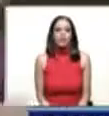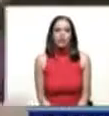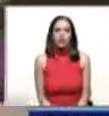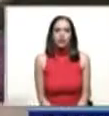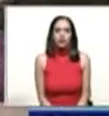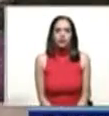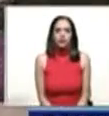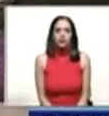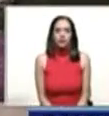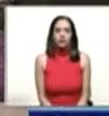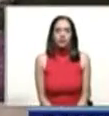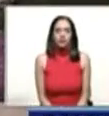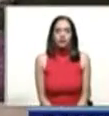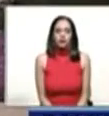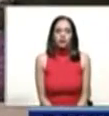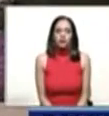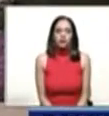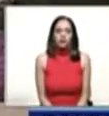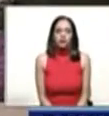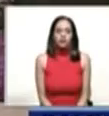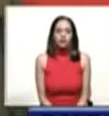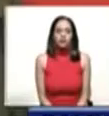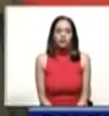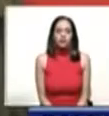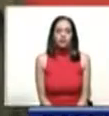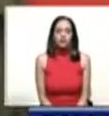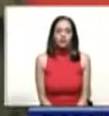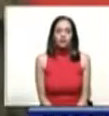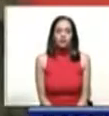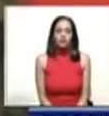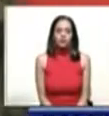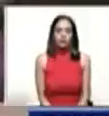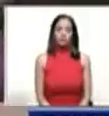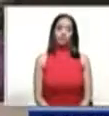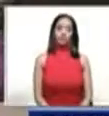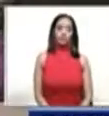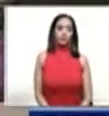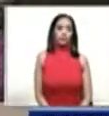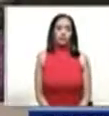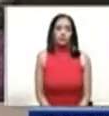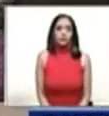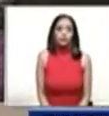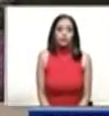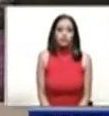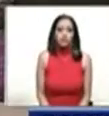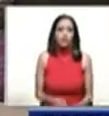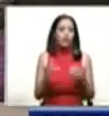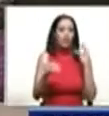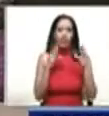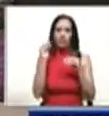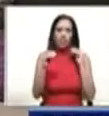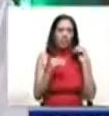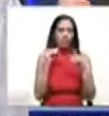claro, porque uno respeta que haya diferencia dentro de la revolución. Claro, pero es que una ojo, ya va, ya va. No, es la diferencia